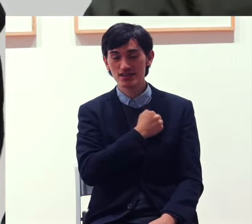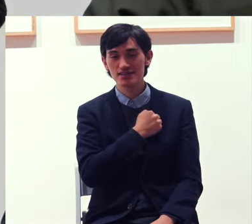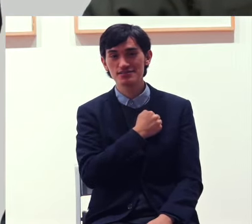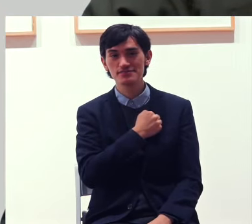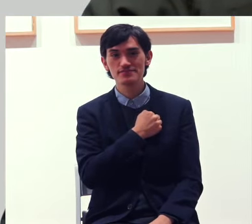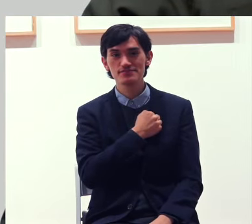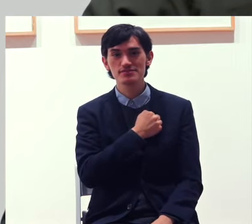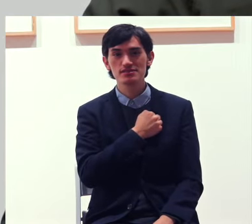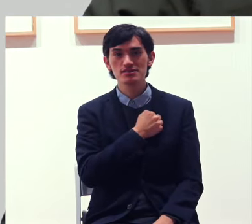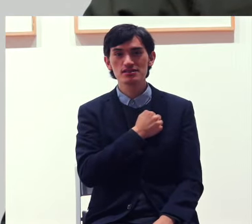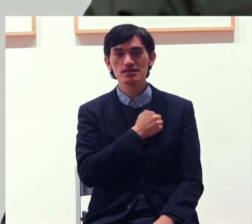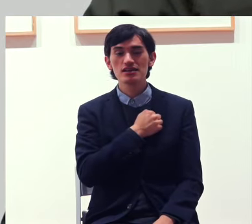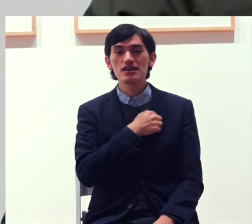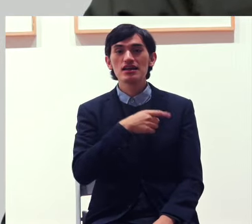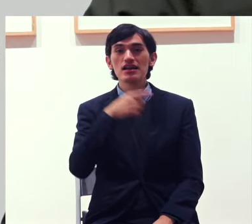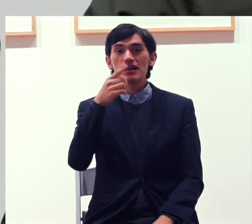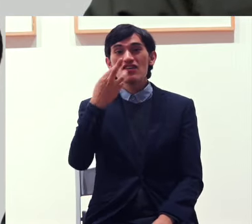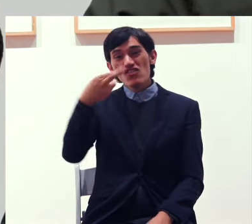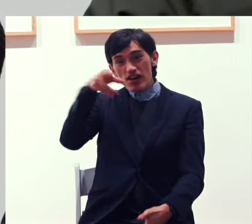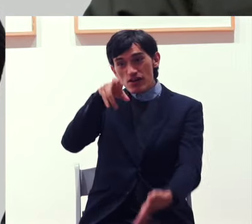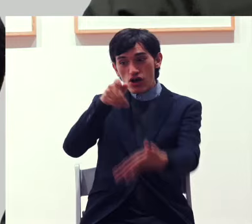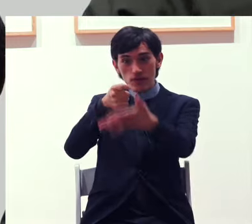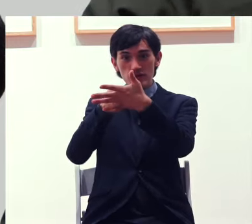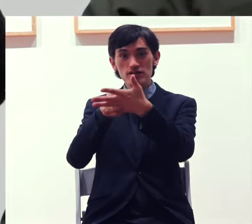que le compró